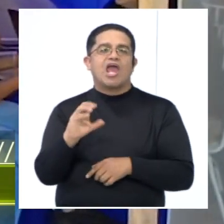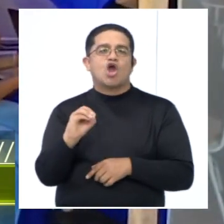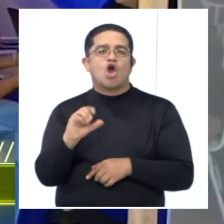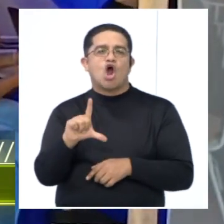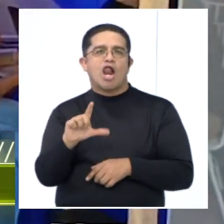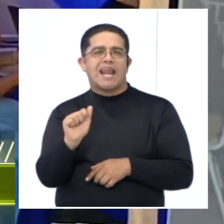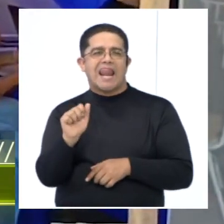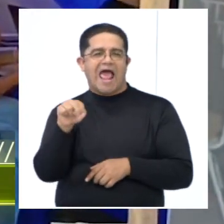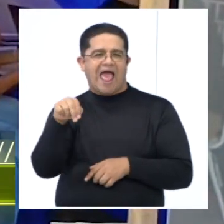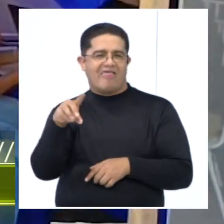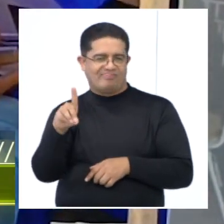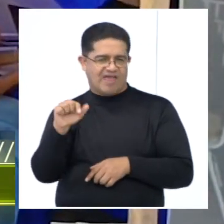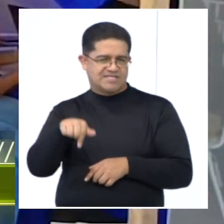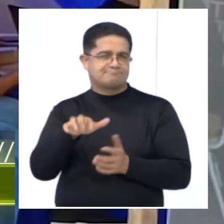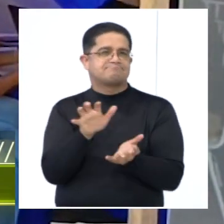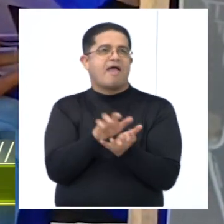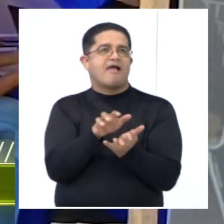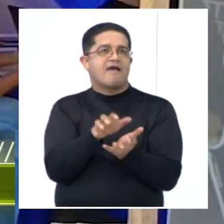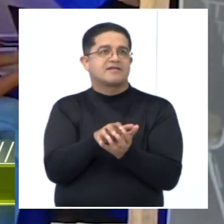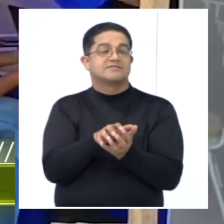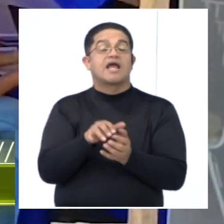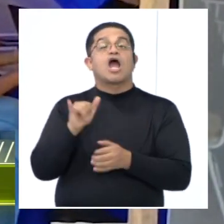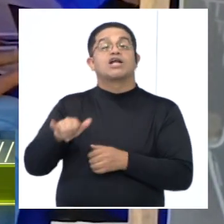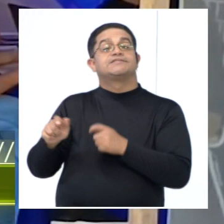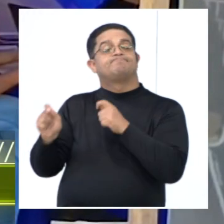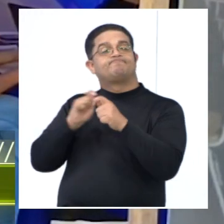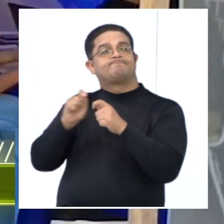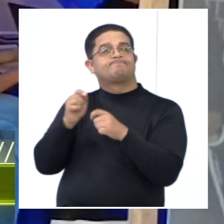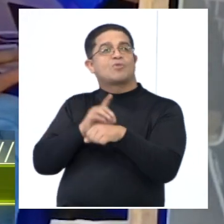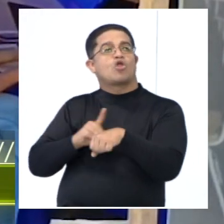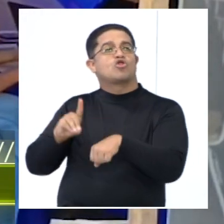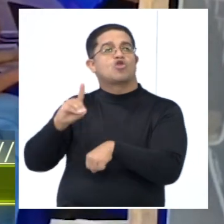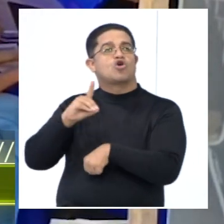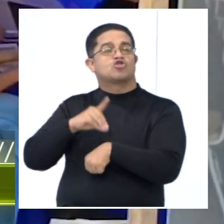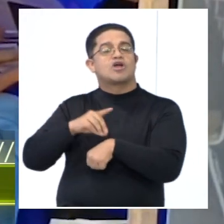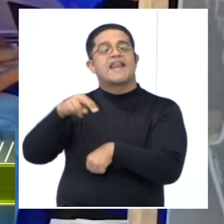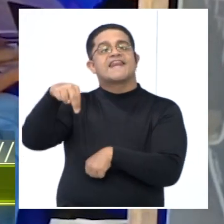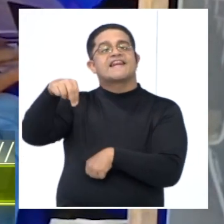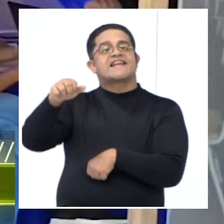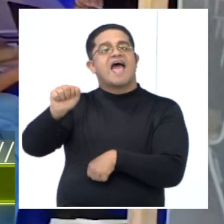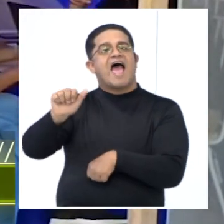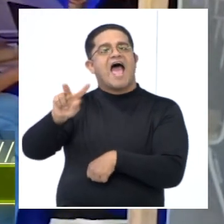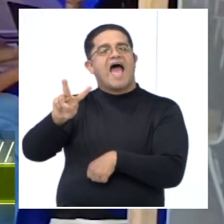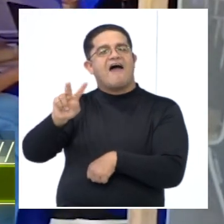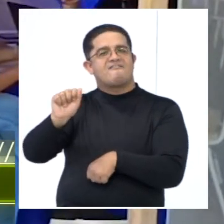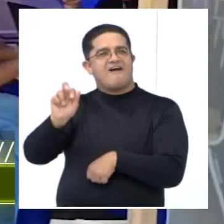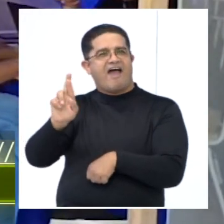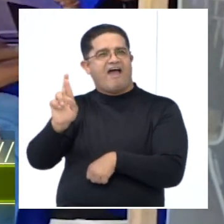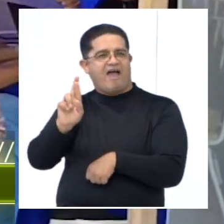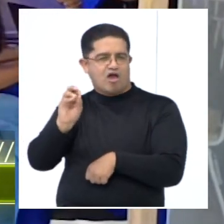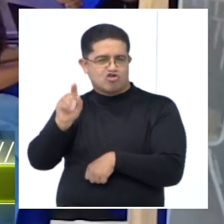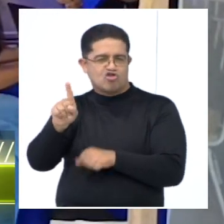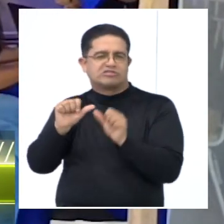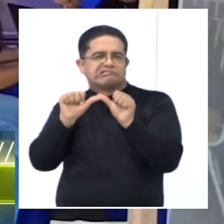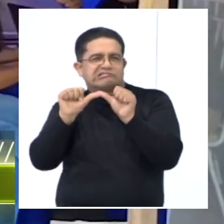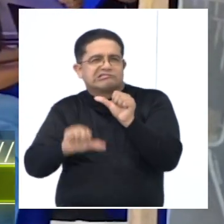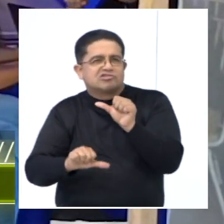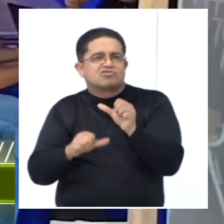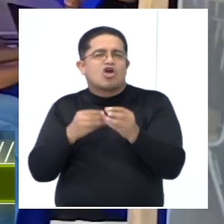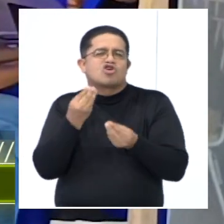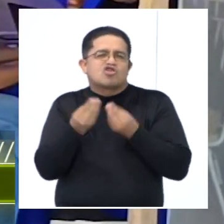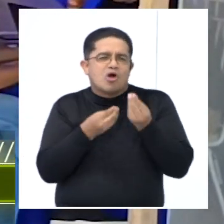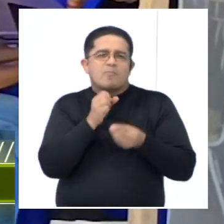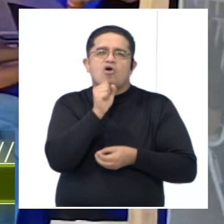de Margarita. En esta oportunidad conversamos con la doctora Carmen Navarro, quien nos habló acerca de la gestación y la vejez, así